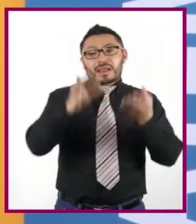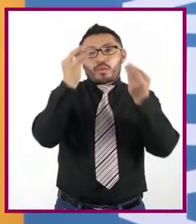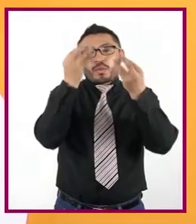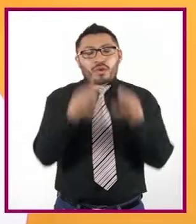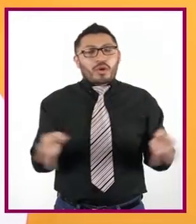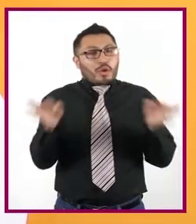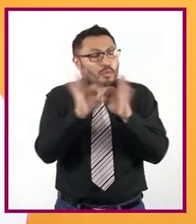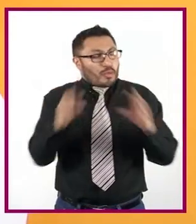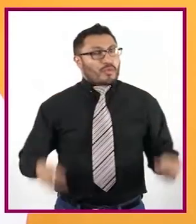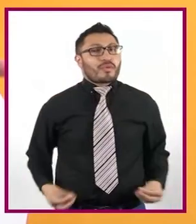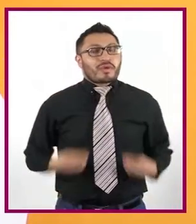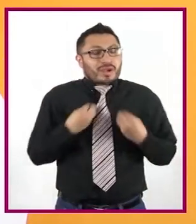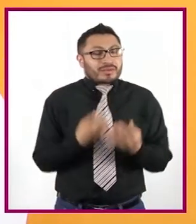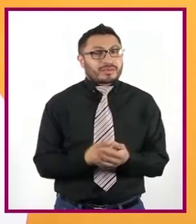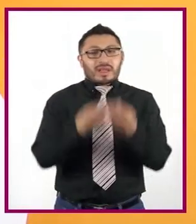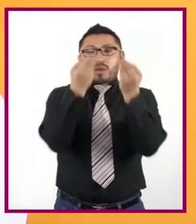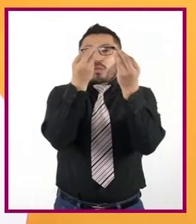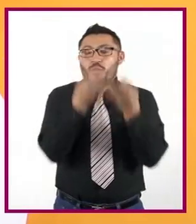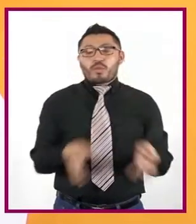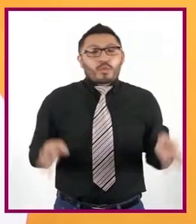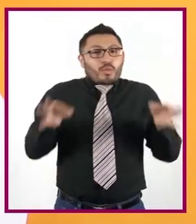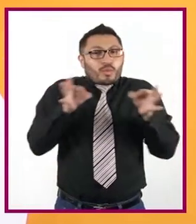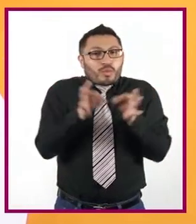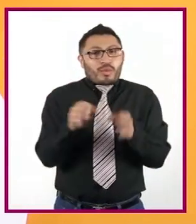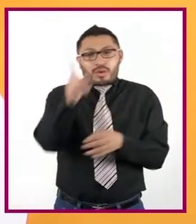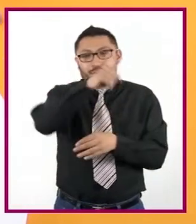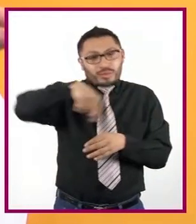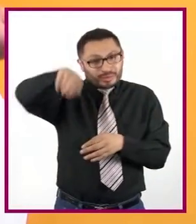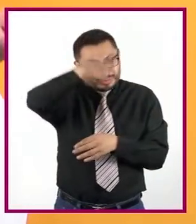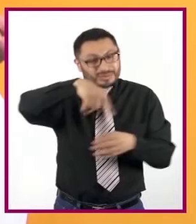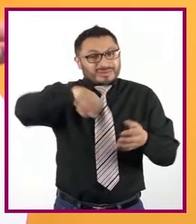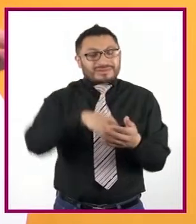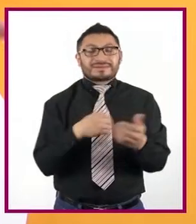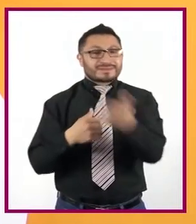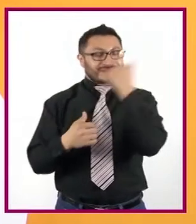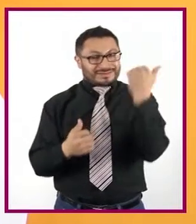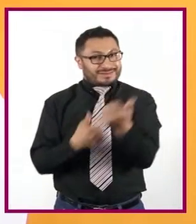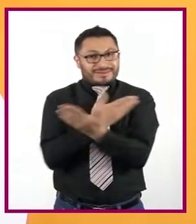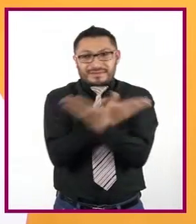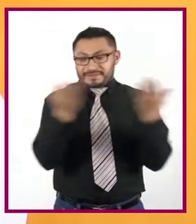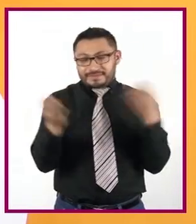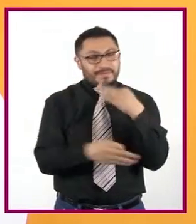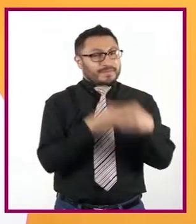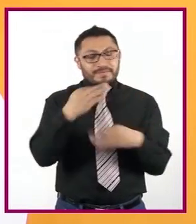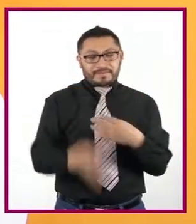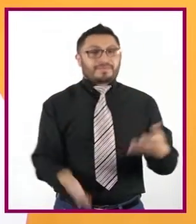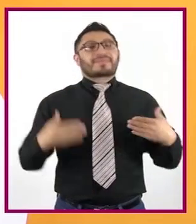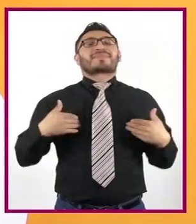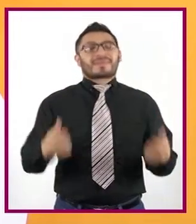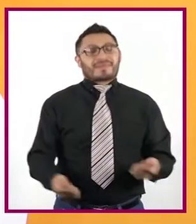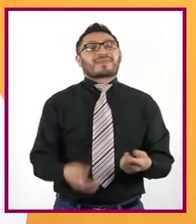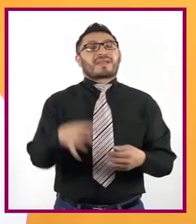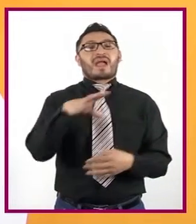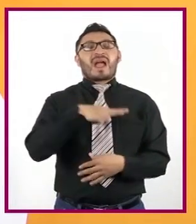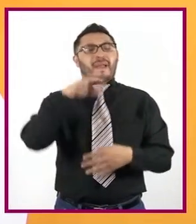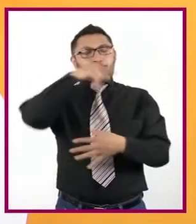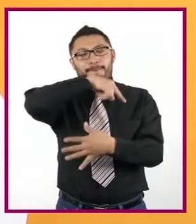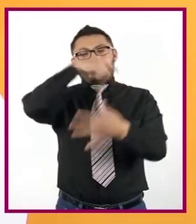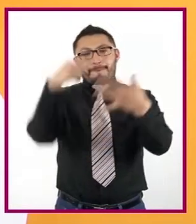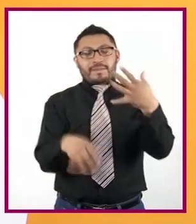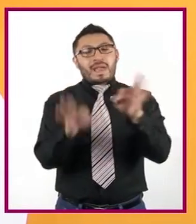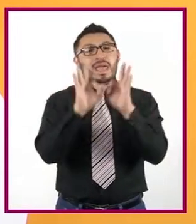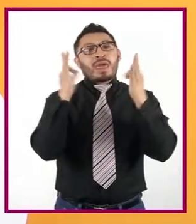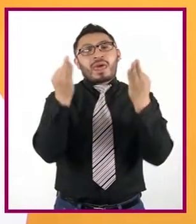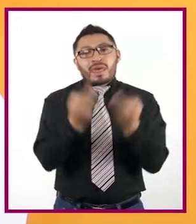vidas. Es muy importante que ustedes, alumnas y alumnos, comprendan que hay muchas